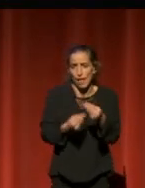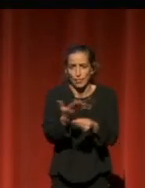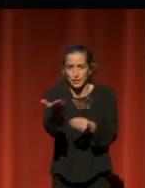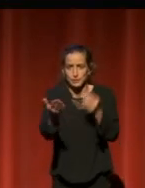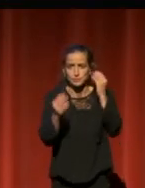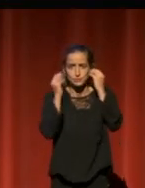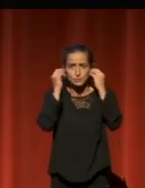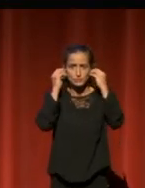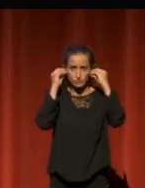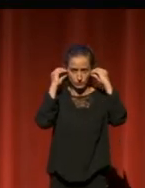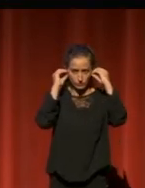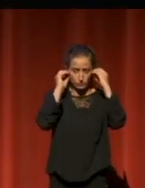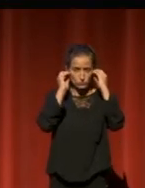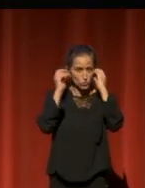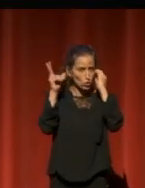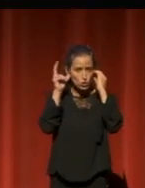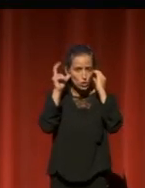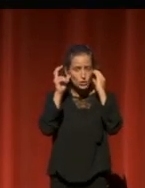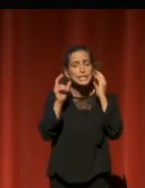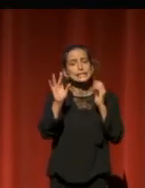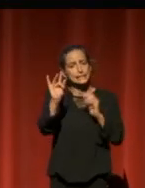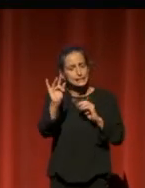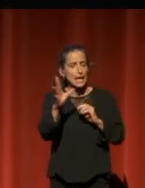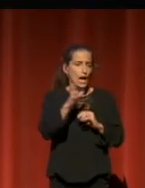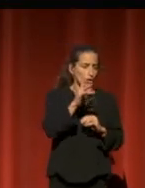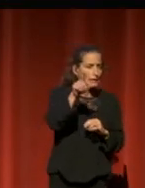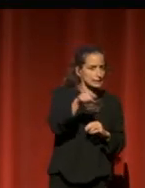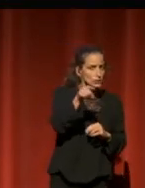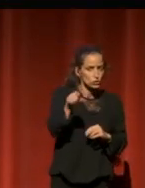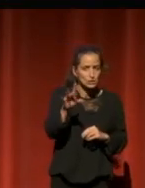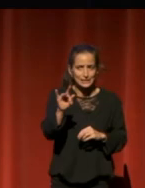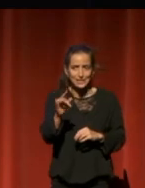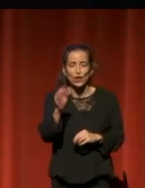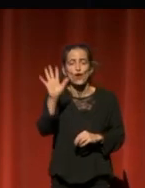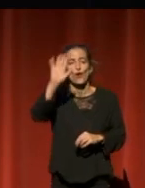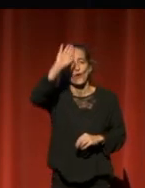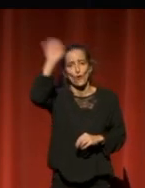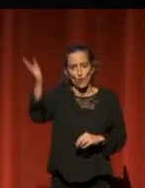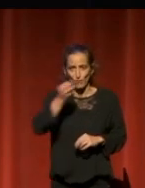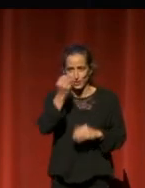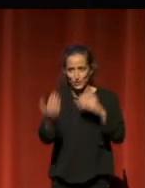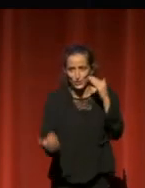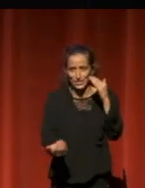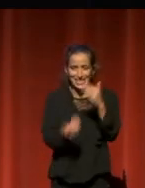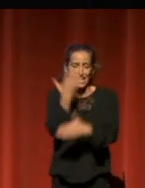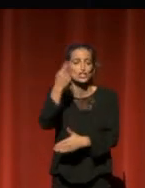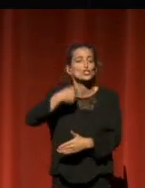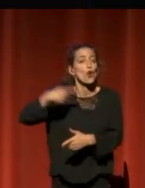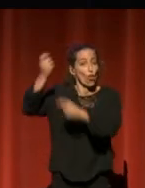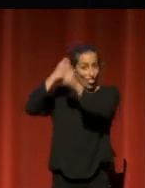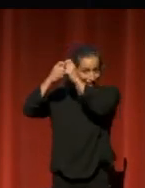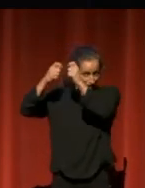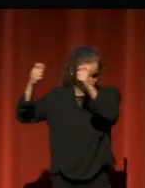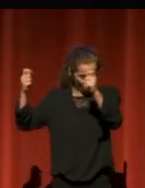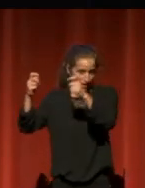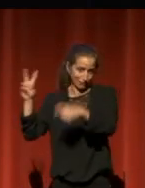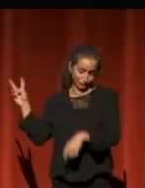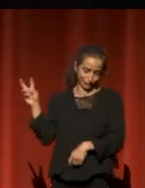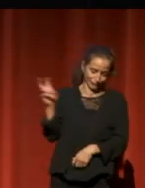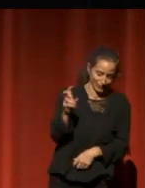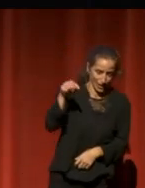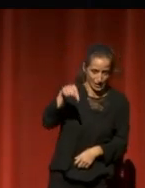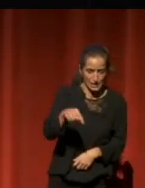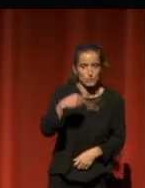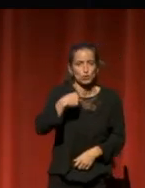No, no se oye. ¿No se oye? Ahora sí. Sí, sí. ¿Ahora? Sí. Sí. Hola, buenos días. Vengo de Zaragoza. Soy